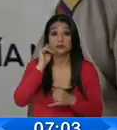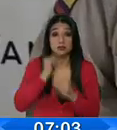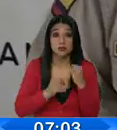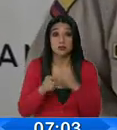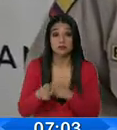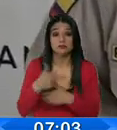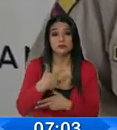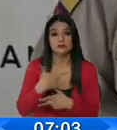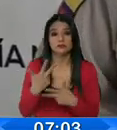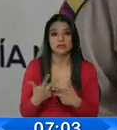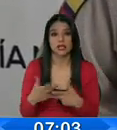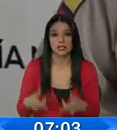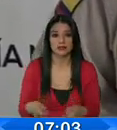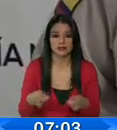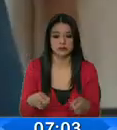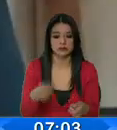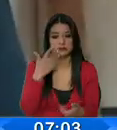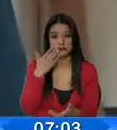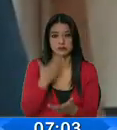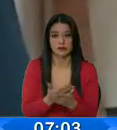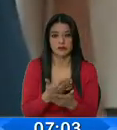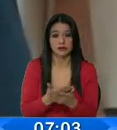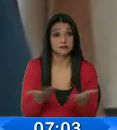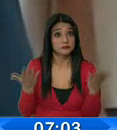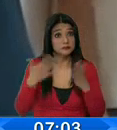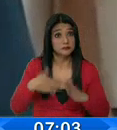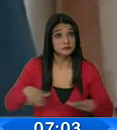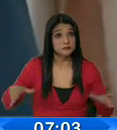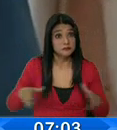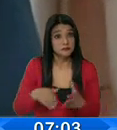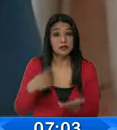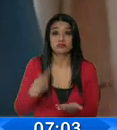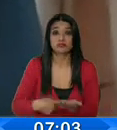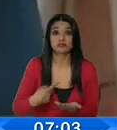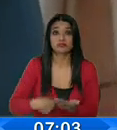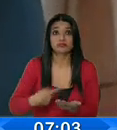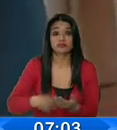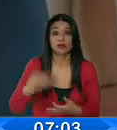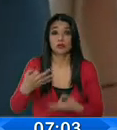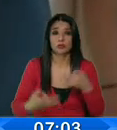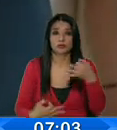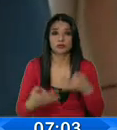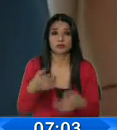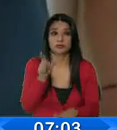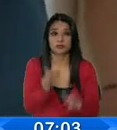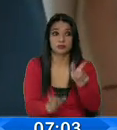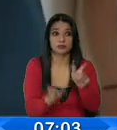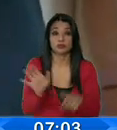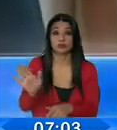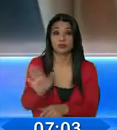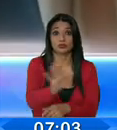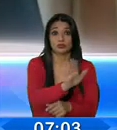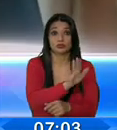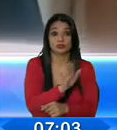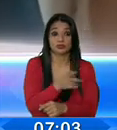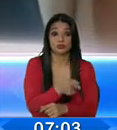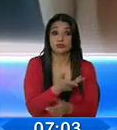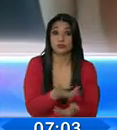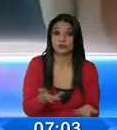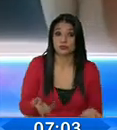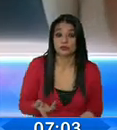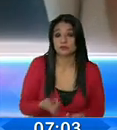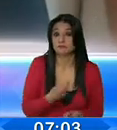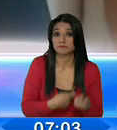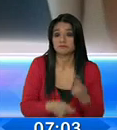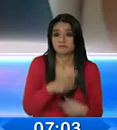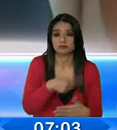$1,032,529.01 de dólares en cheques. Luego de la audiencia de formulación de cargos, a los procesados se les prohibió la enajenación de bienes, se